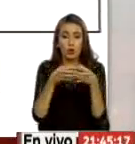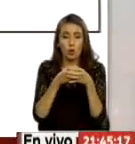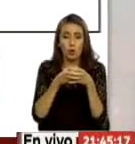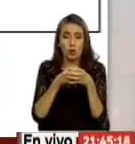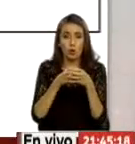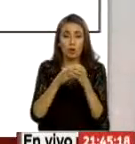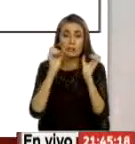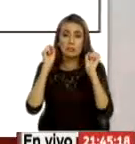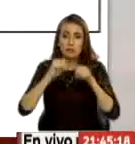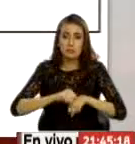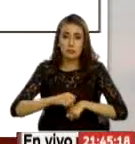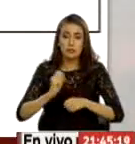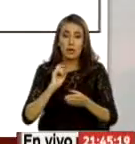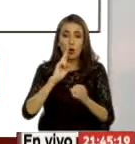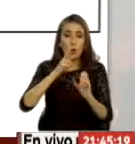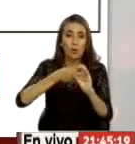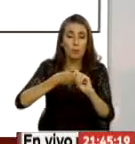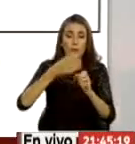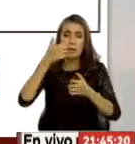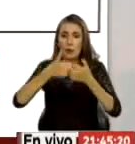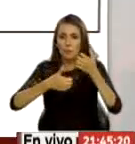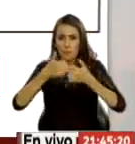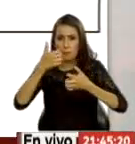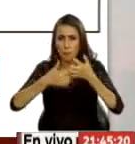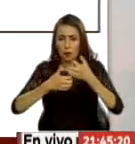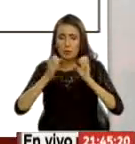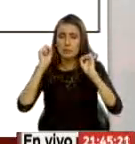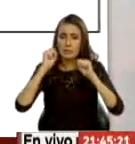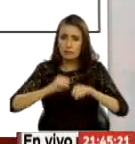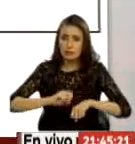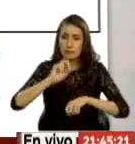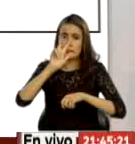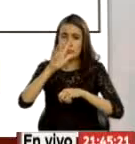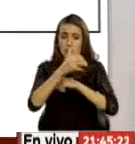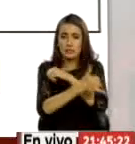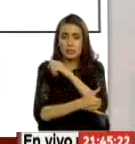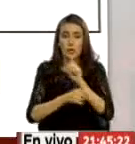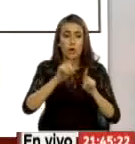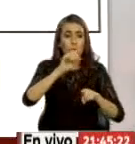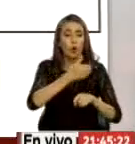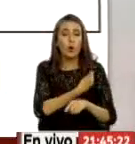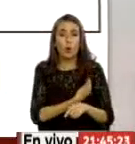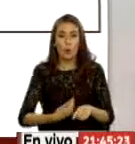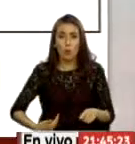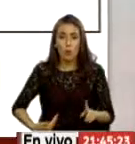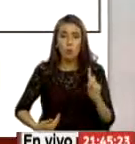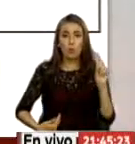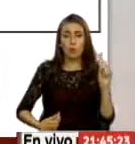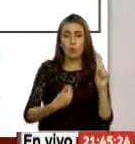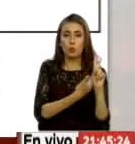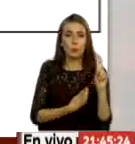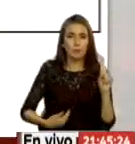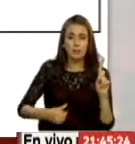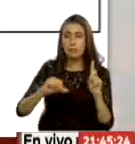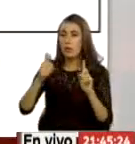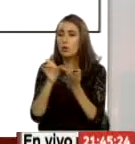Pasa por momentos complicados, ¿no? Uno se declara presidente, destituye a